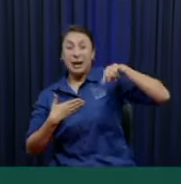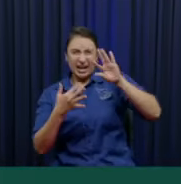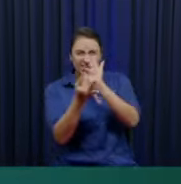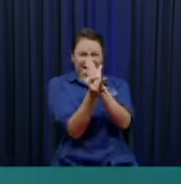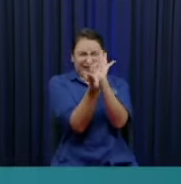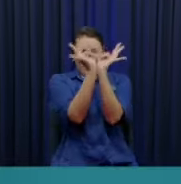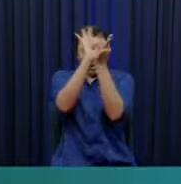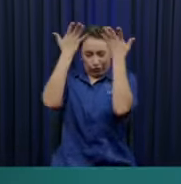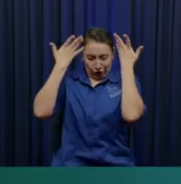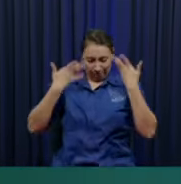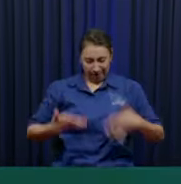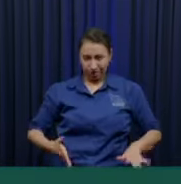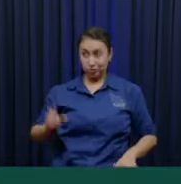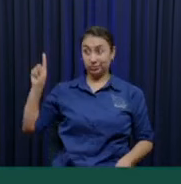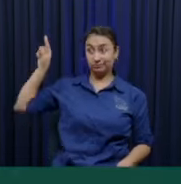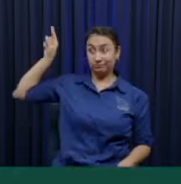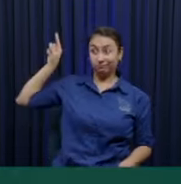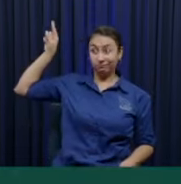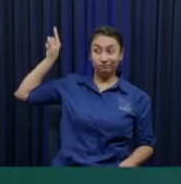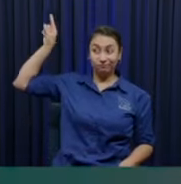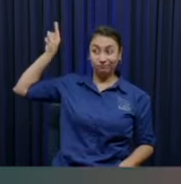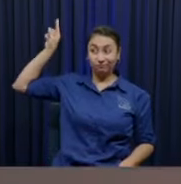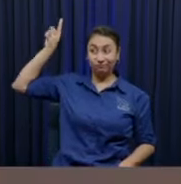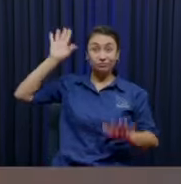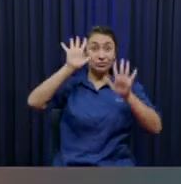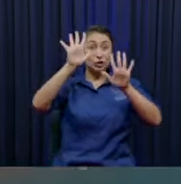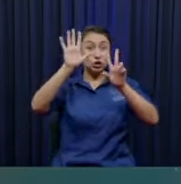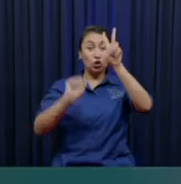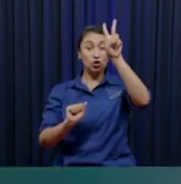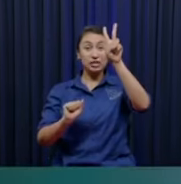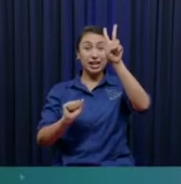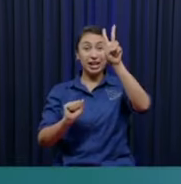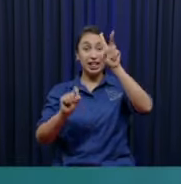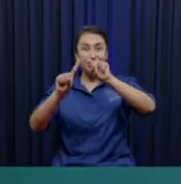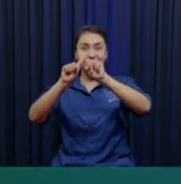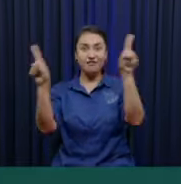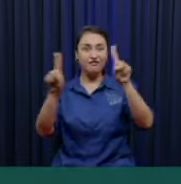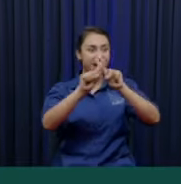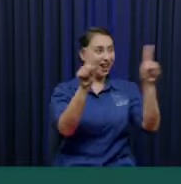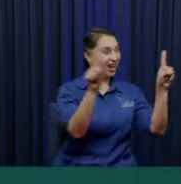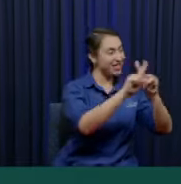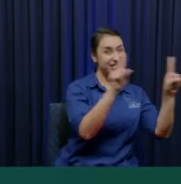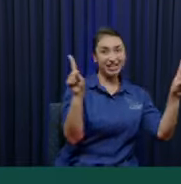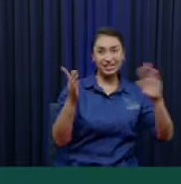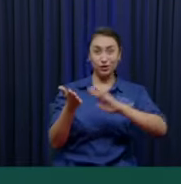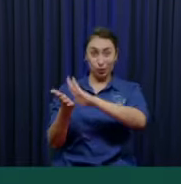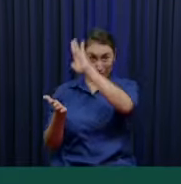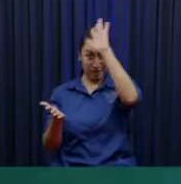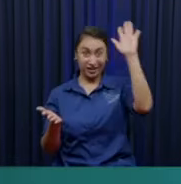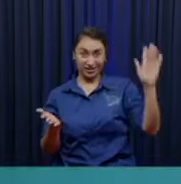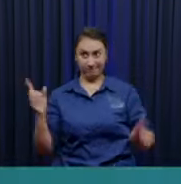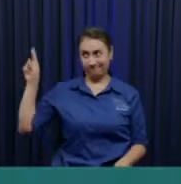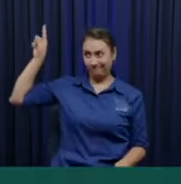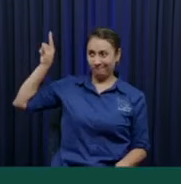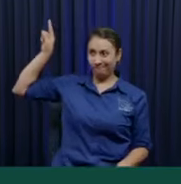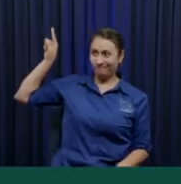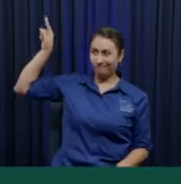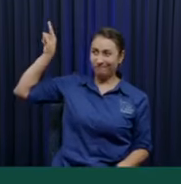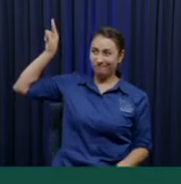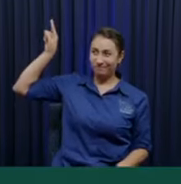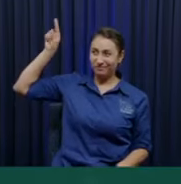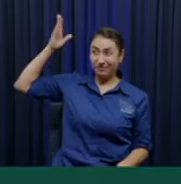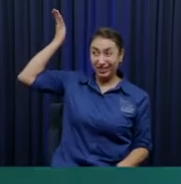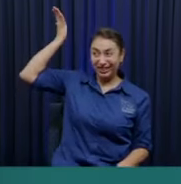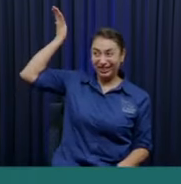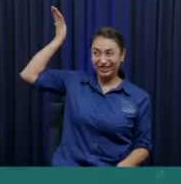sevi'i, aderet, kabad y shekaina. Ahí están. Así que si